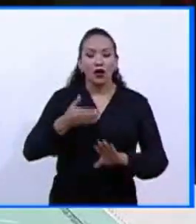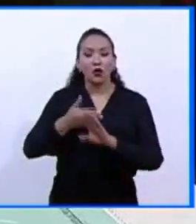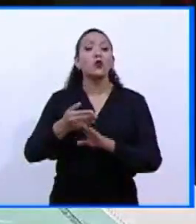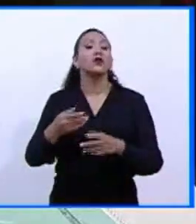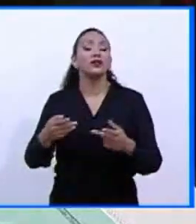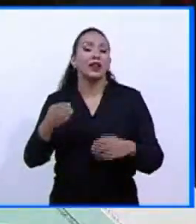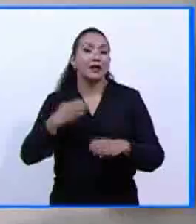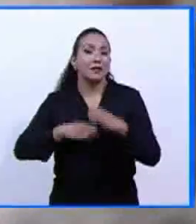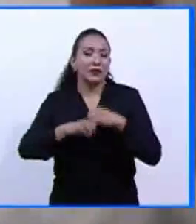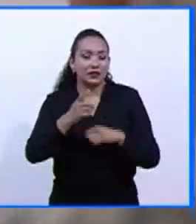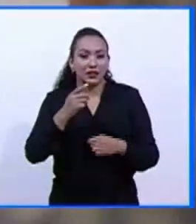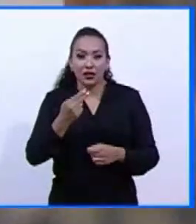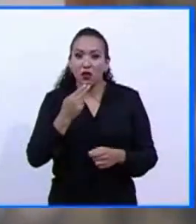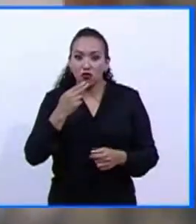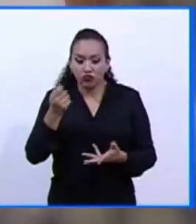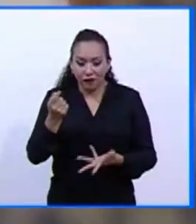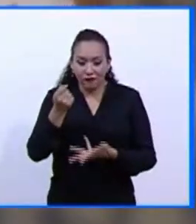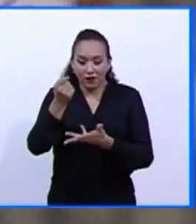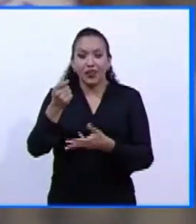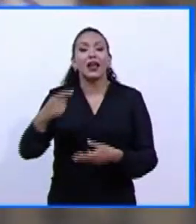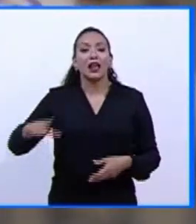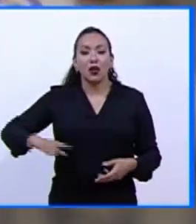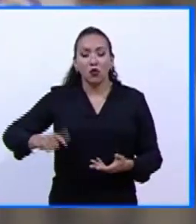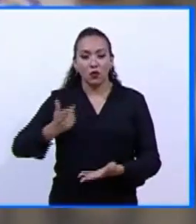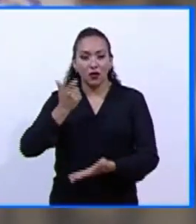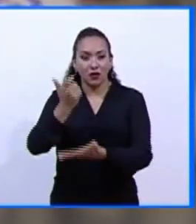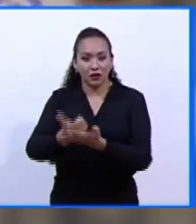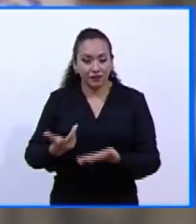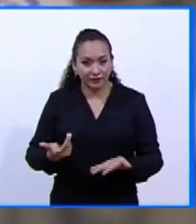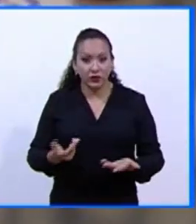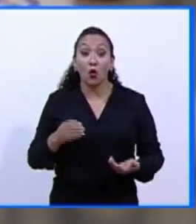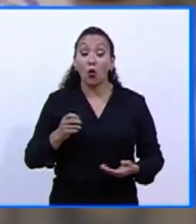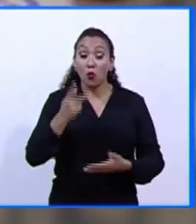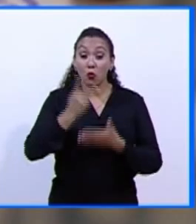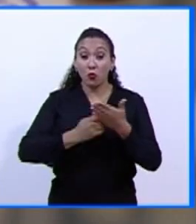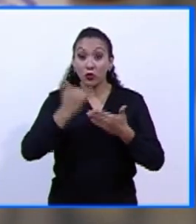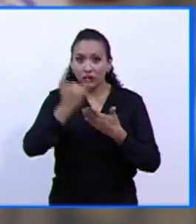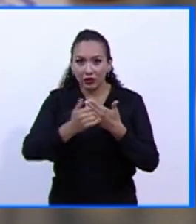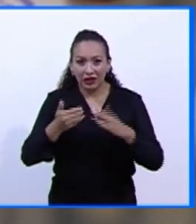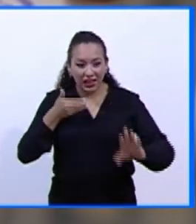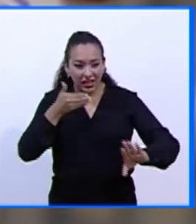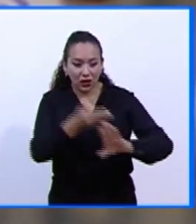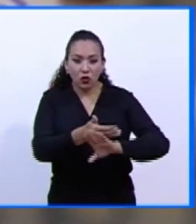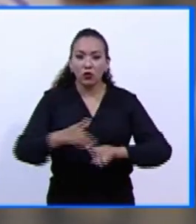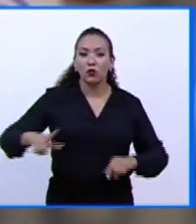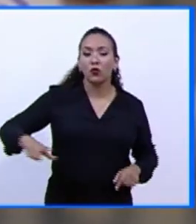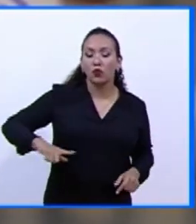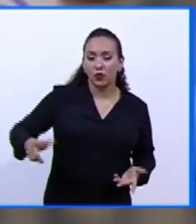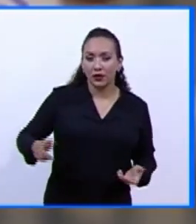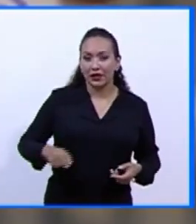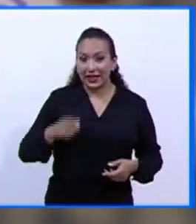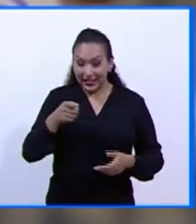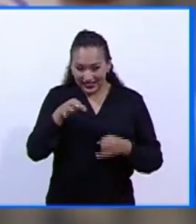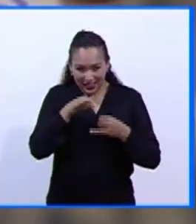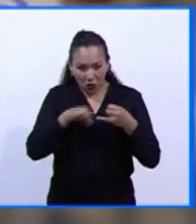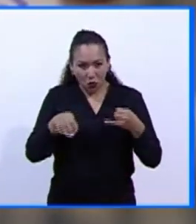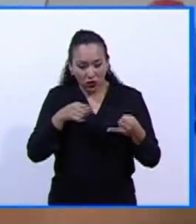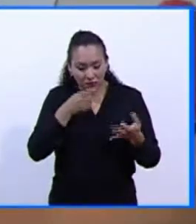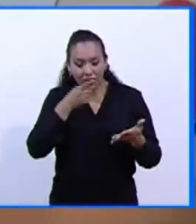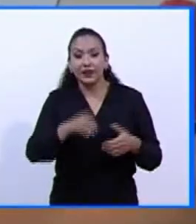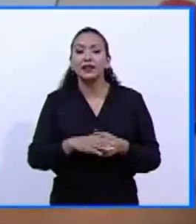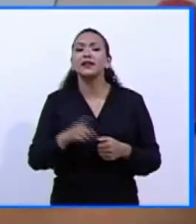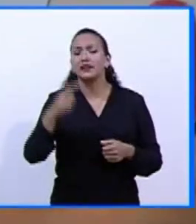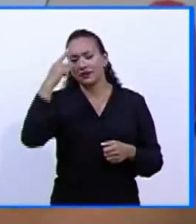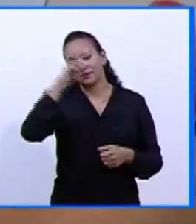fondos públicos, sobre estudios y proyectos que puedan dañar el interés del Estado. Este último concepto es